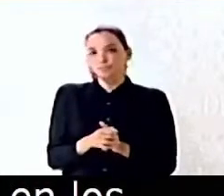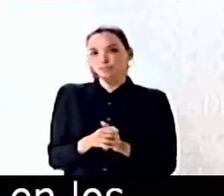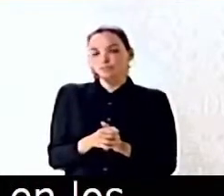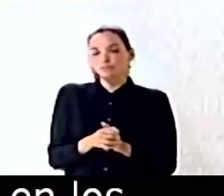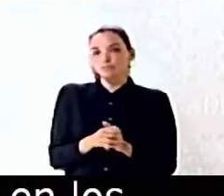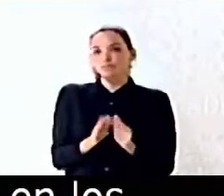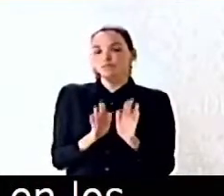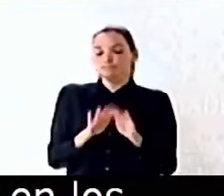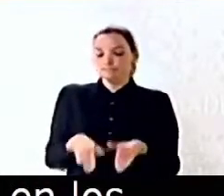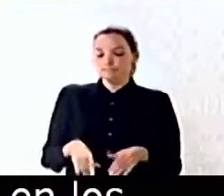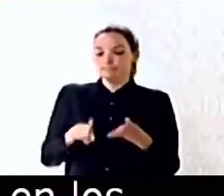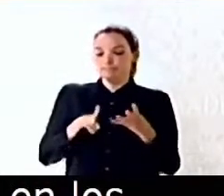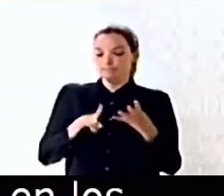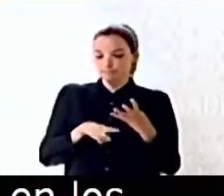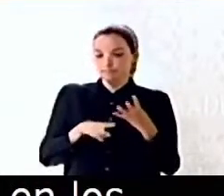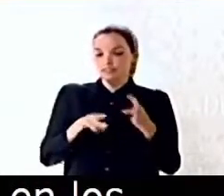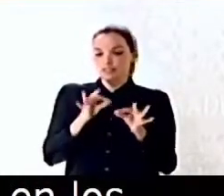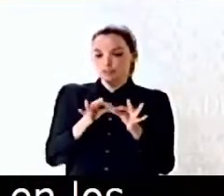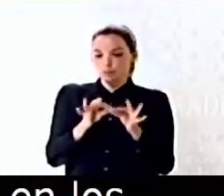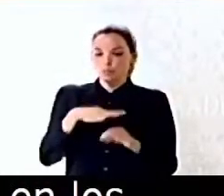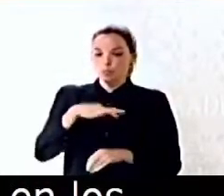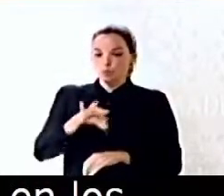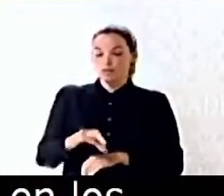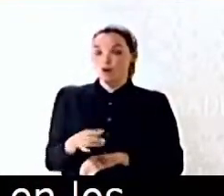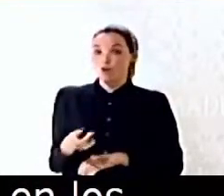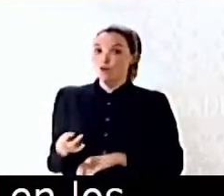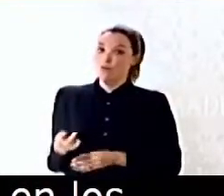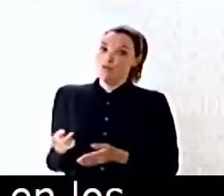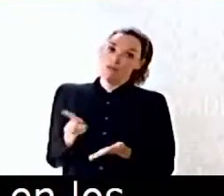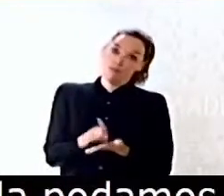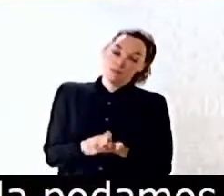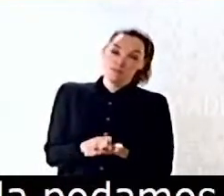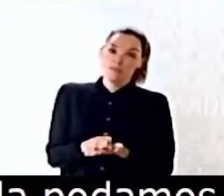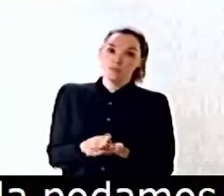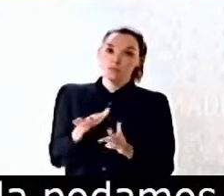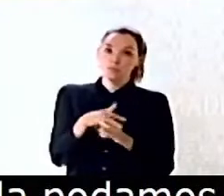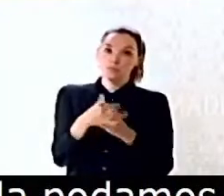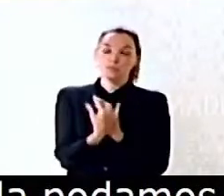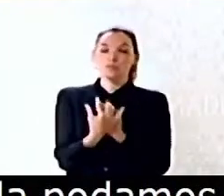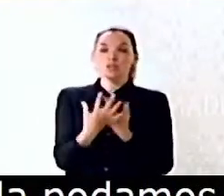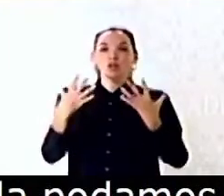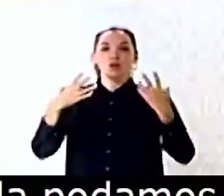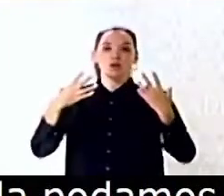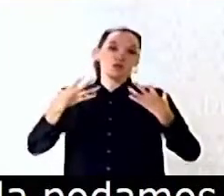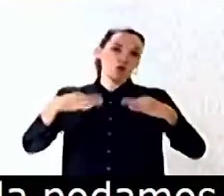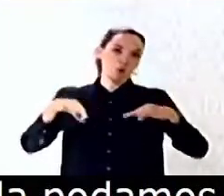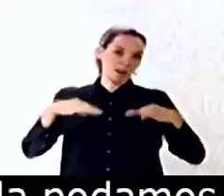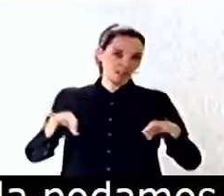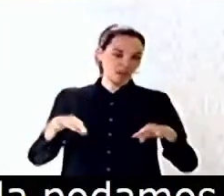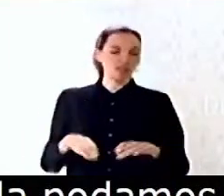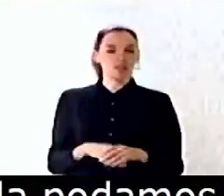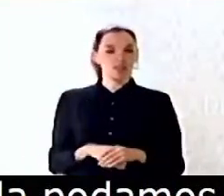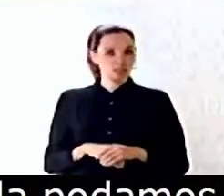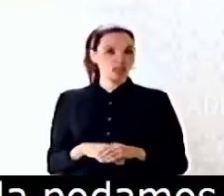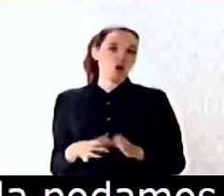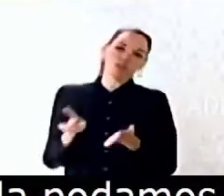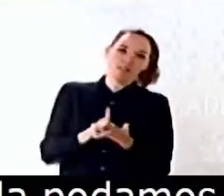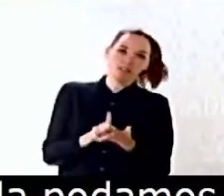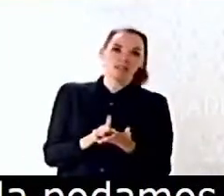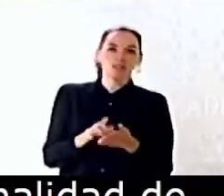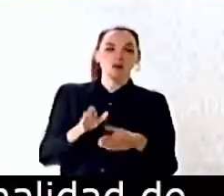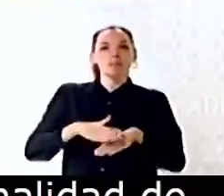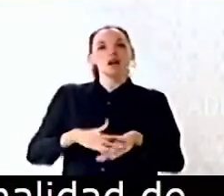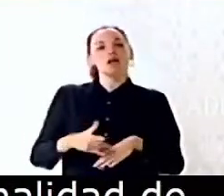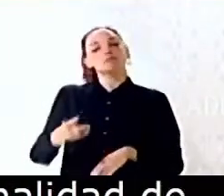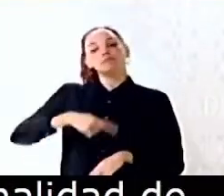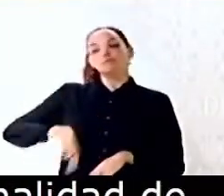del mes de septiembre, y ojalá podamos volver a una cierta nueva normalidad o normalidad de alguna manera para que podamos